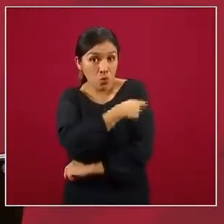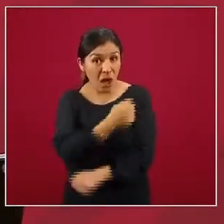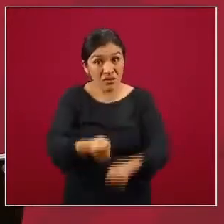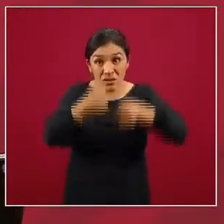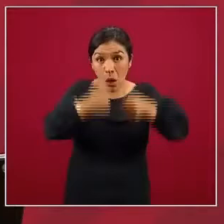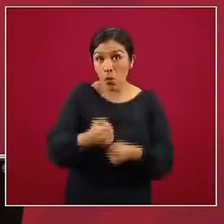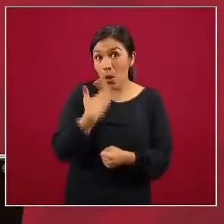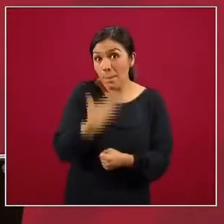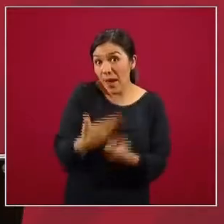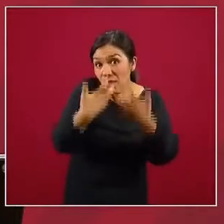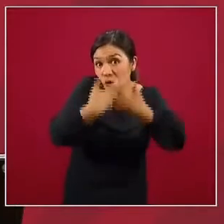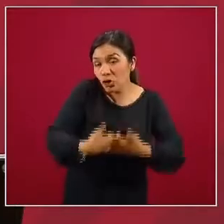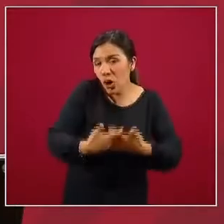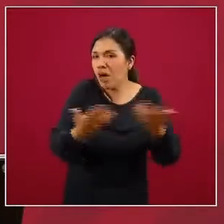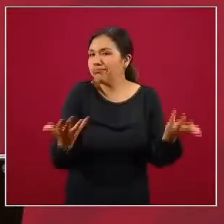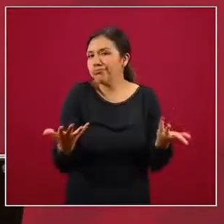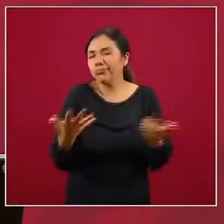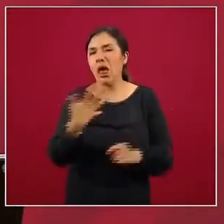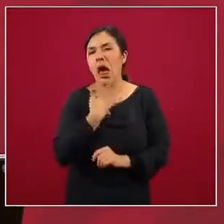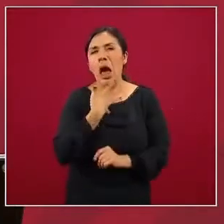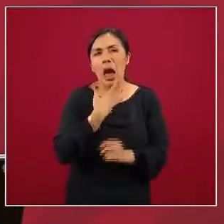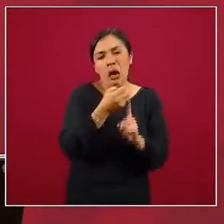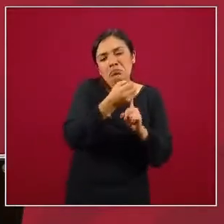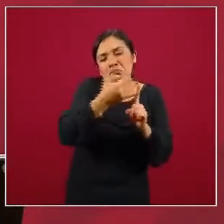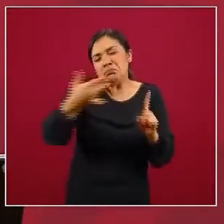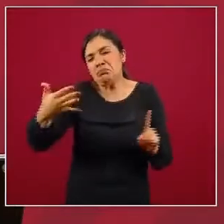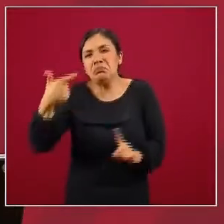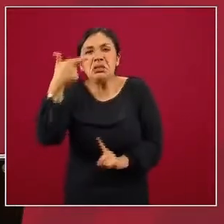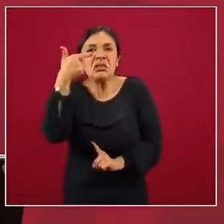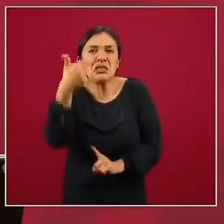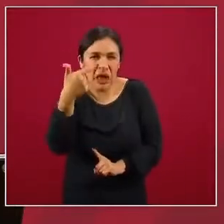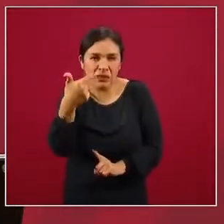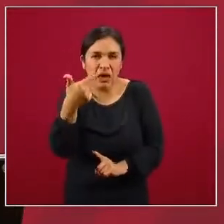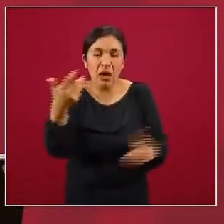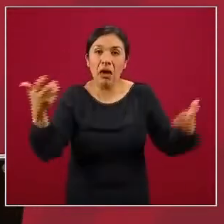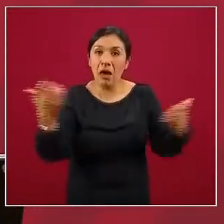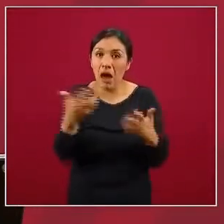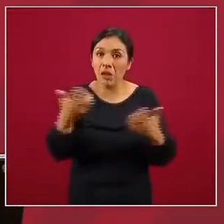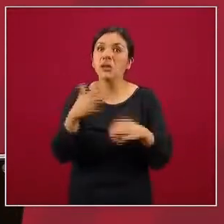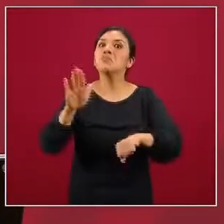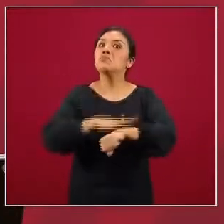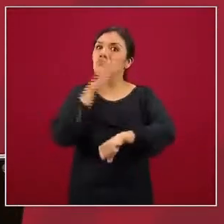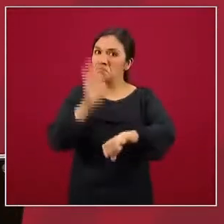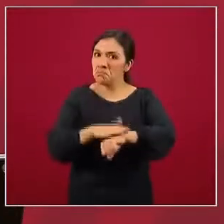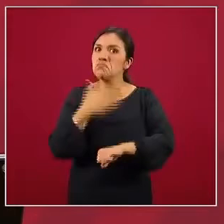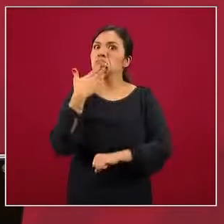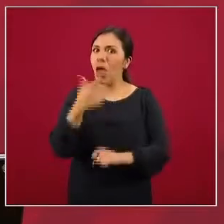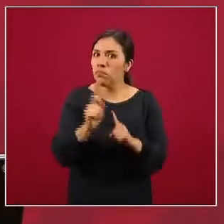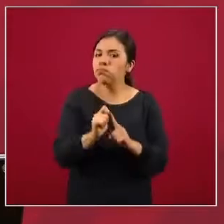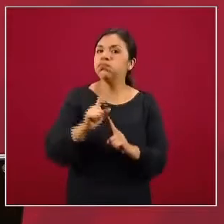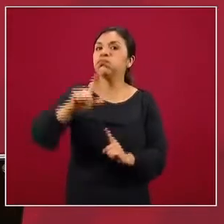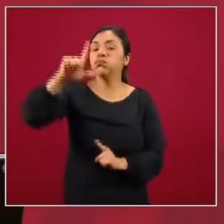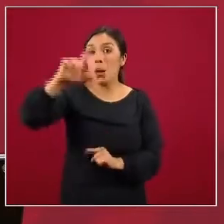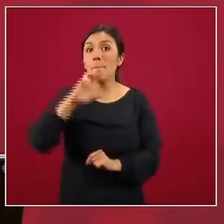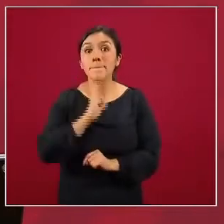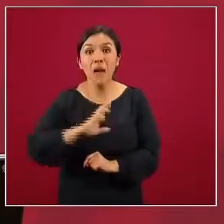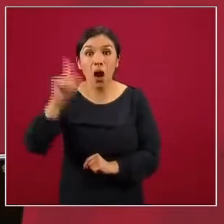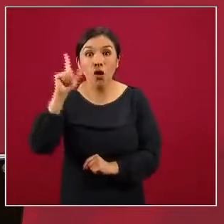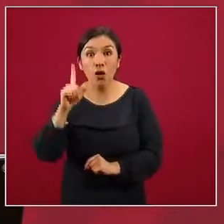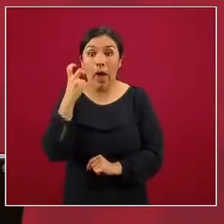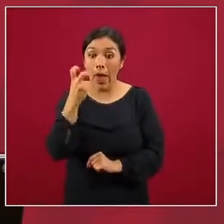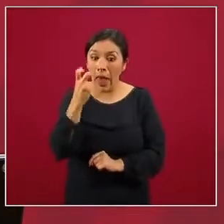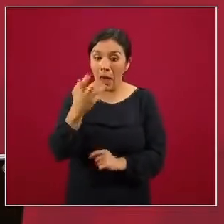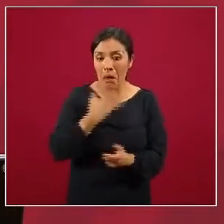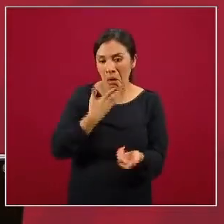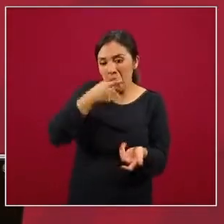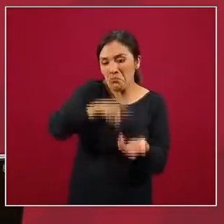segura y eficaz. Hay cerca de 7 productos que han sido desarrollados con mayor éxito, a un mayor grado de avance, y dentro de